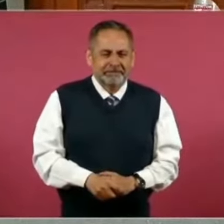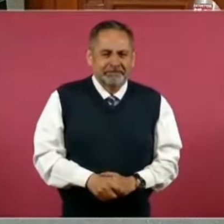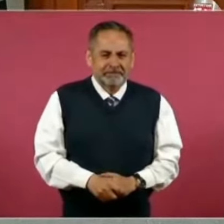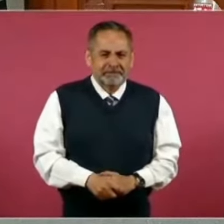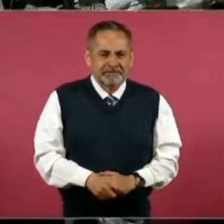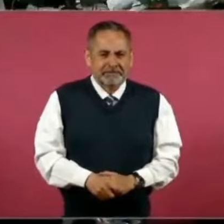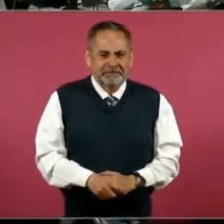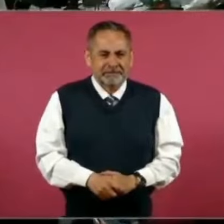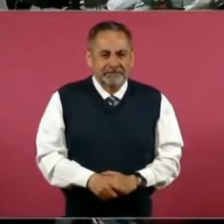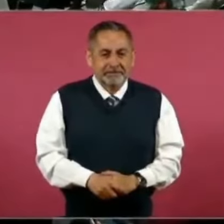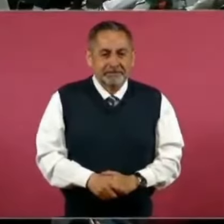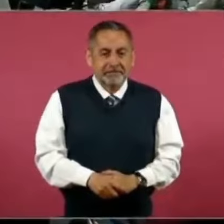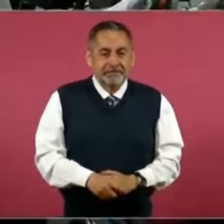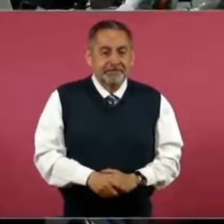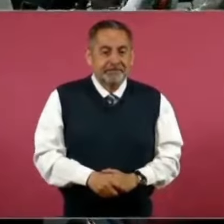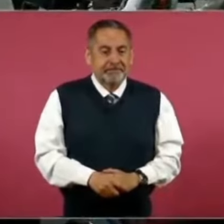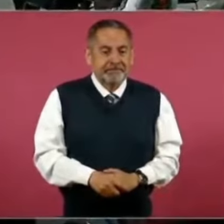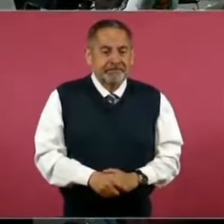Porque